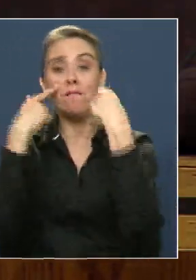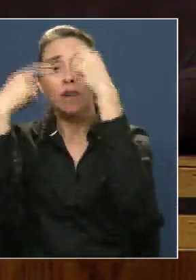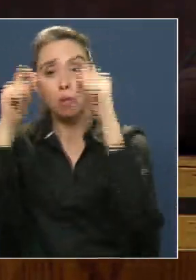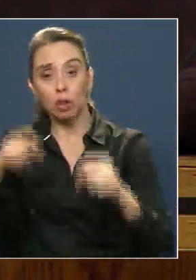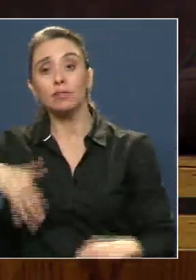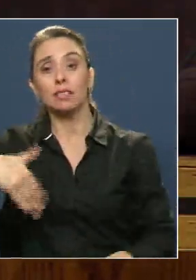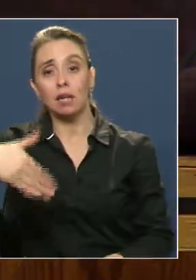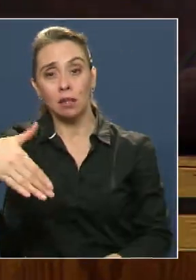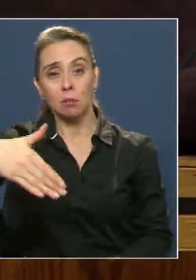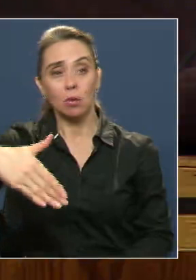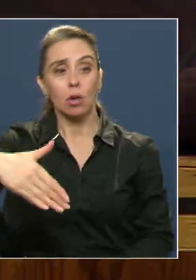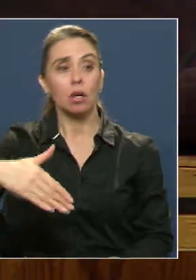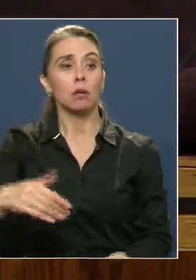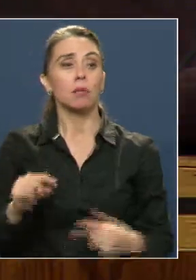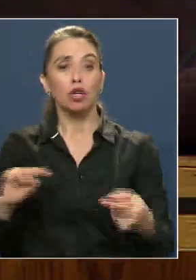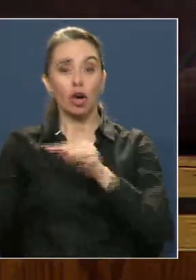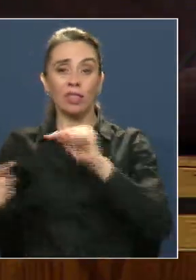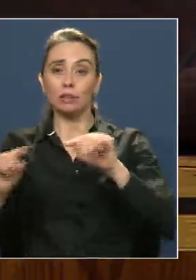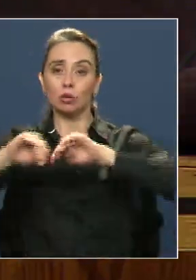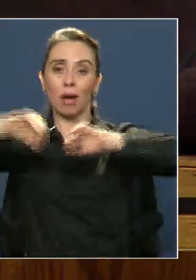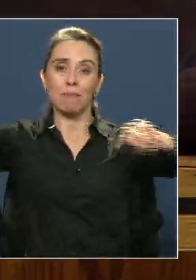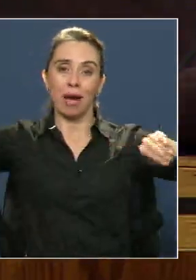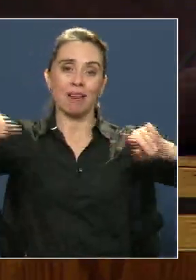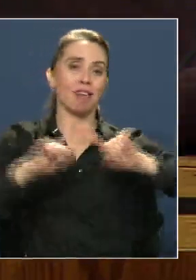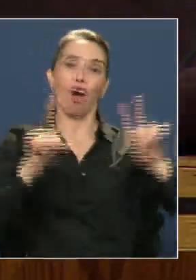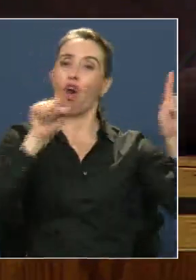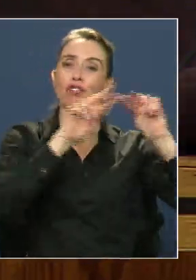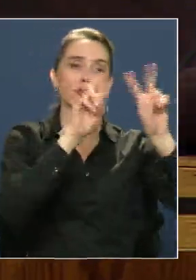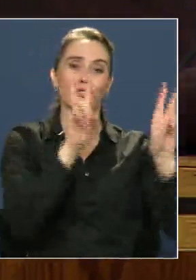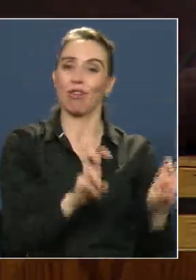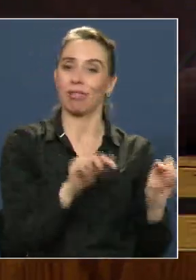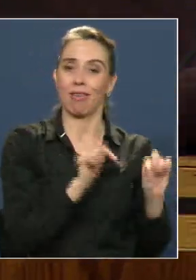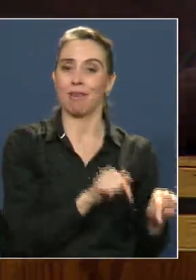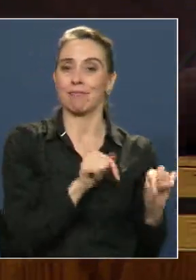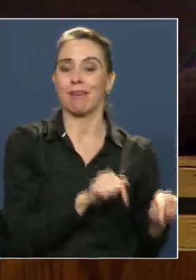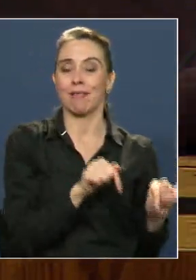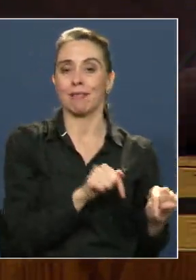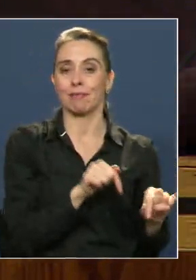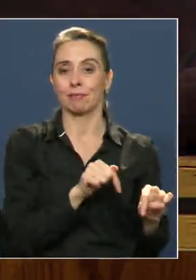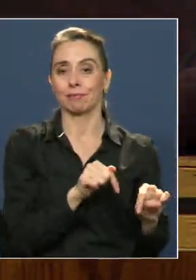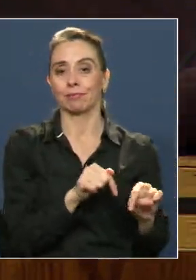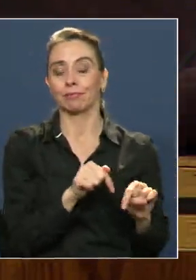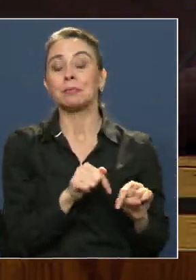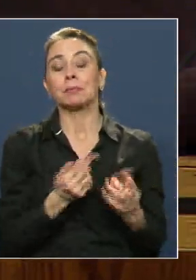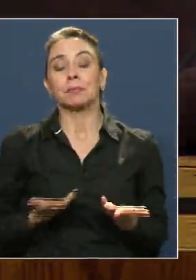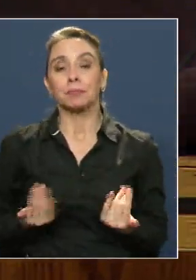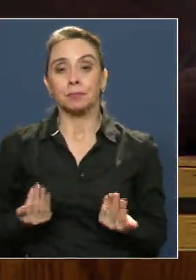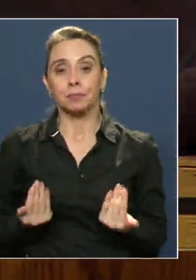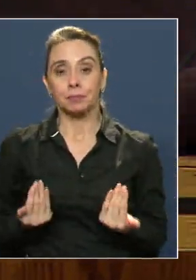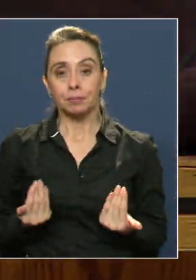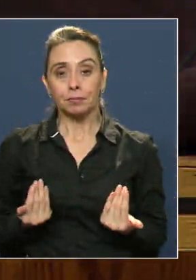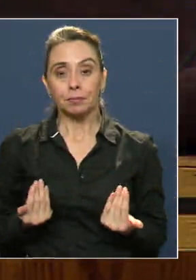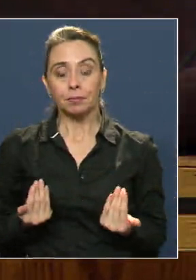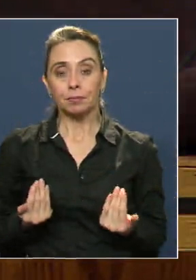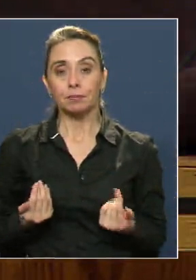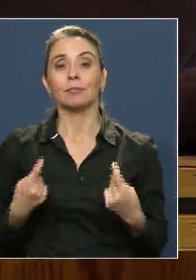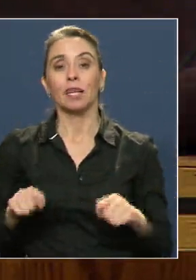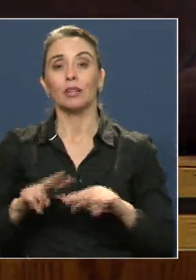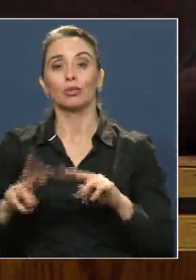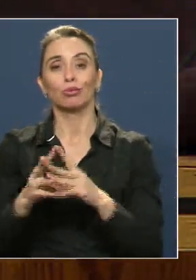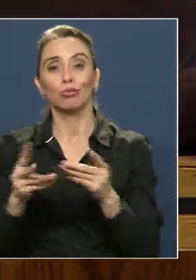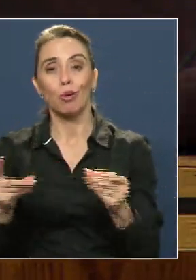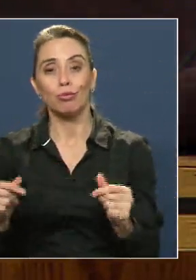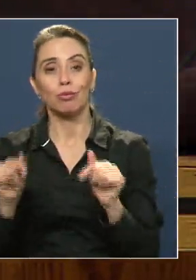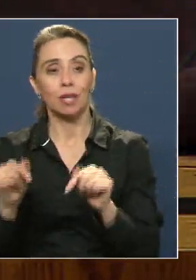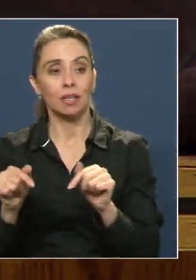su minuto. Pero no es la discusión que estamos teniendo ahora. Y por lo tanto, lo que necesitamos es tratar de resolver estas